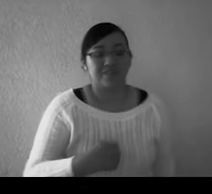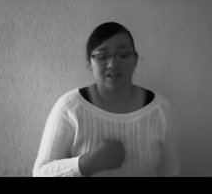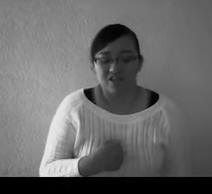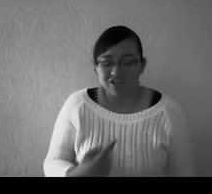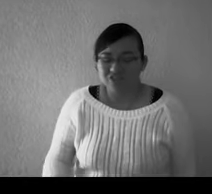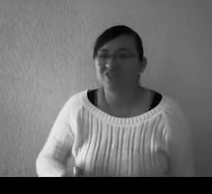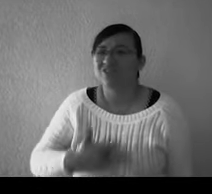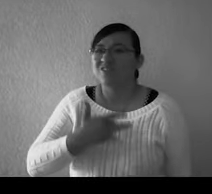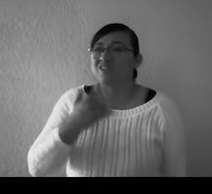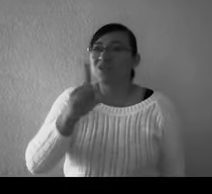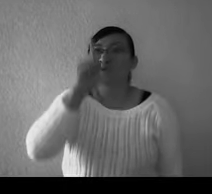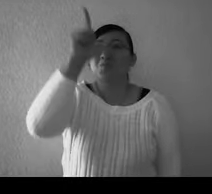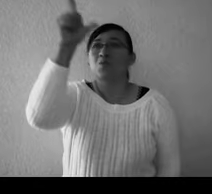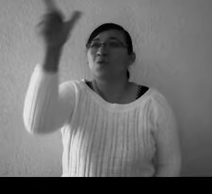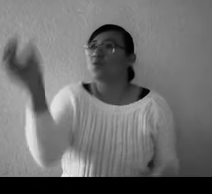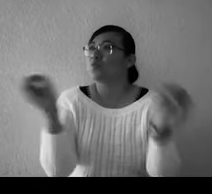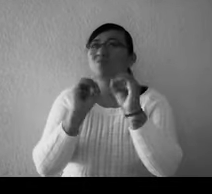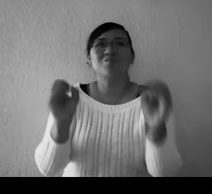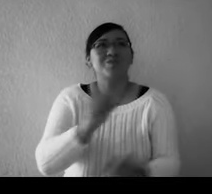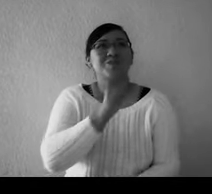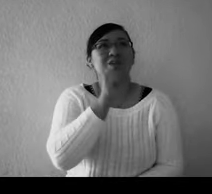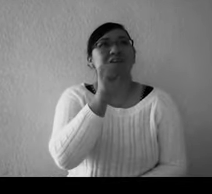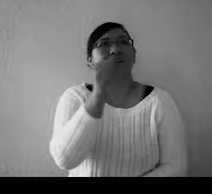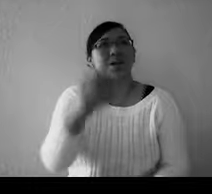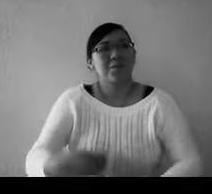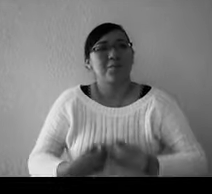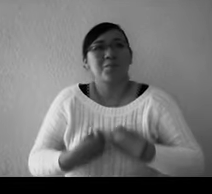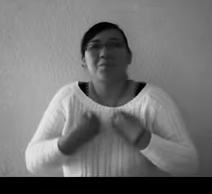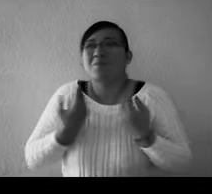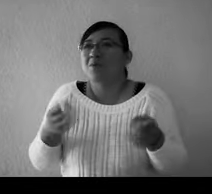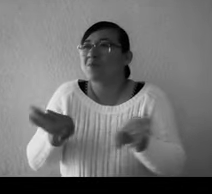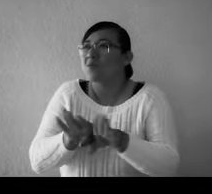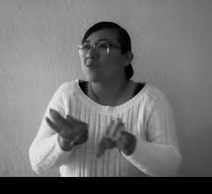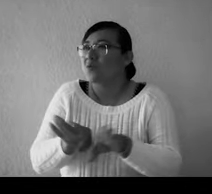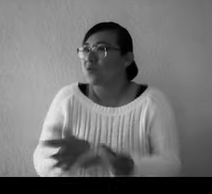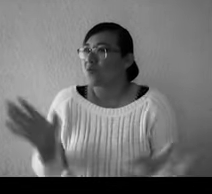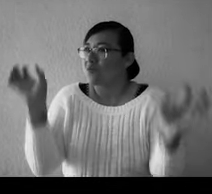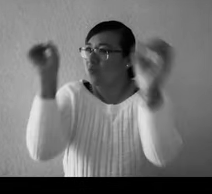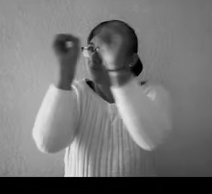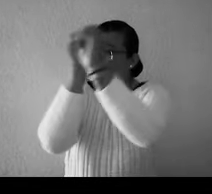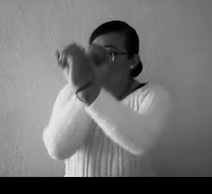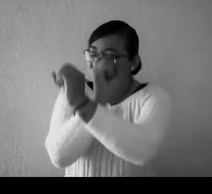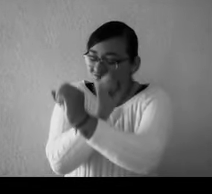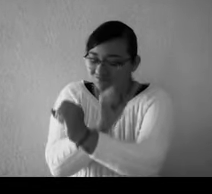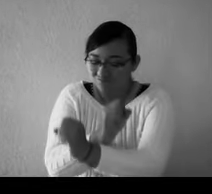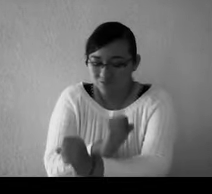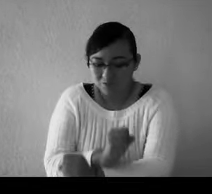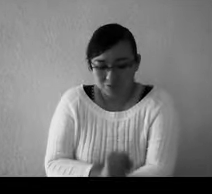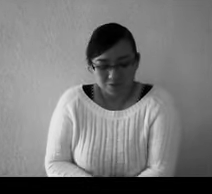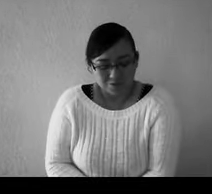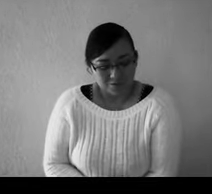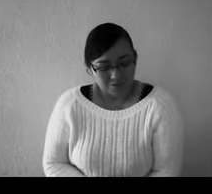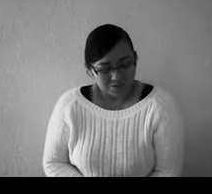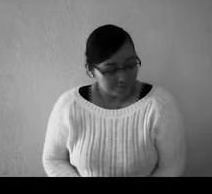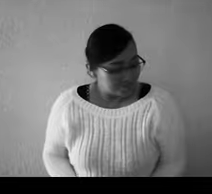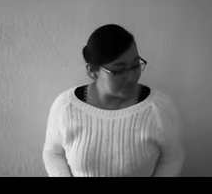Y estoy hundido en el silencio, sin luz, muriéndome por dentro, penetrado en la